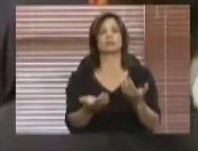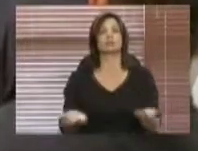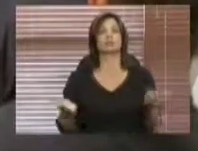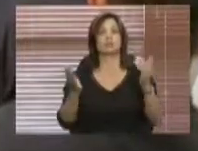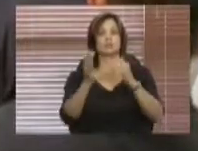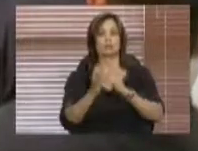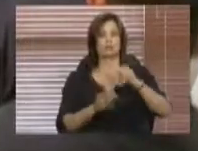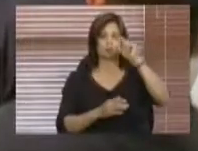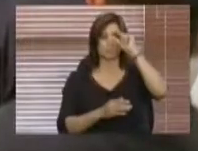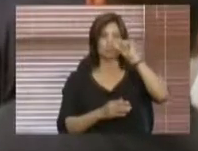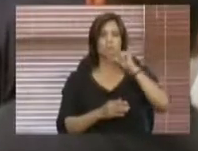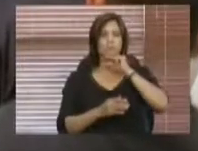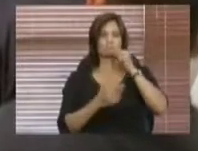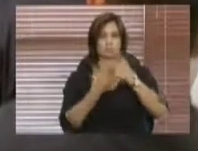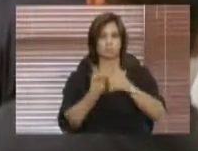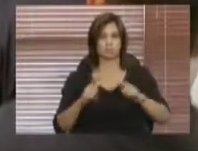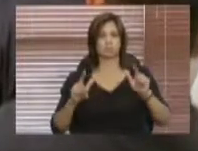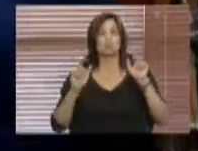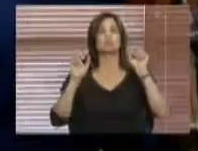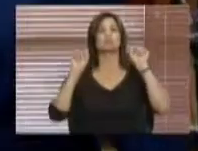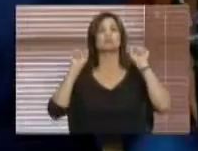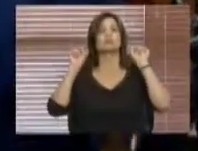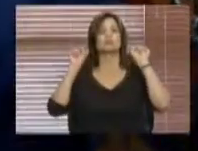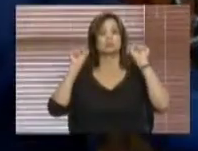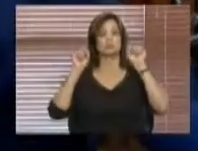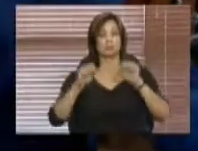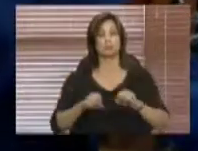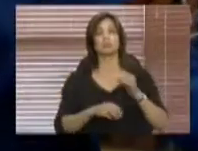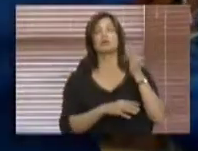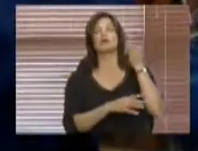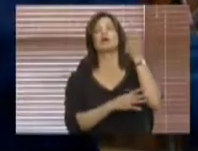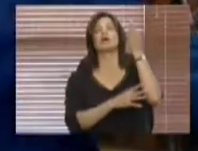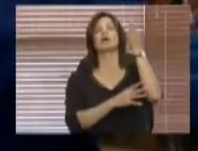otras tantas ser libre sabrá.